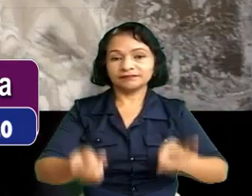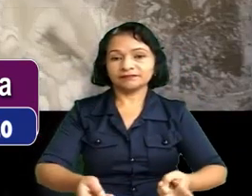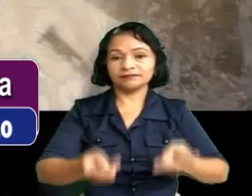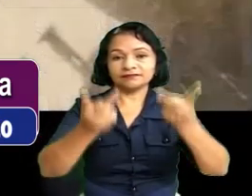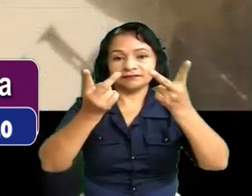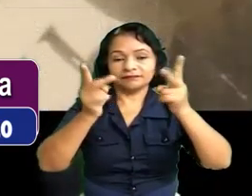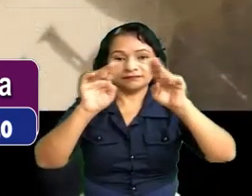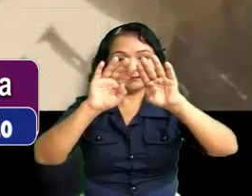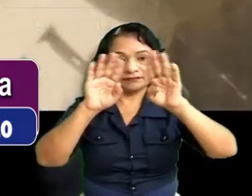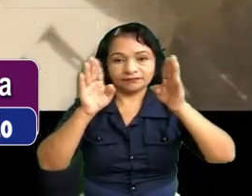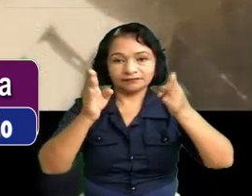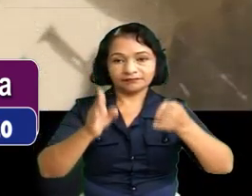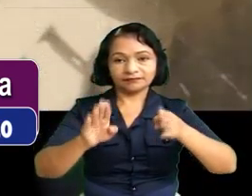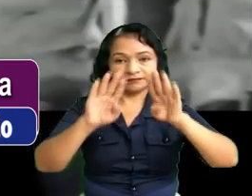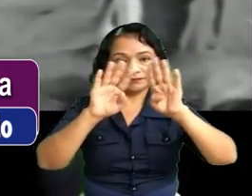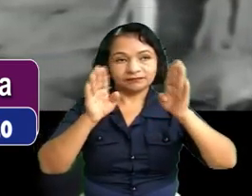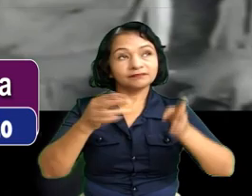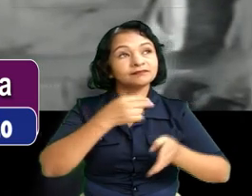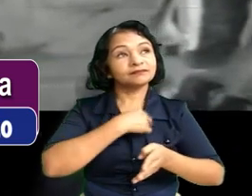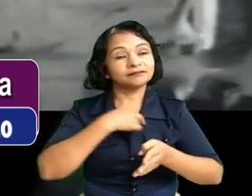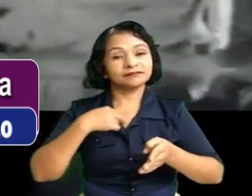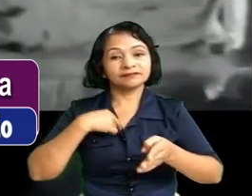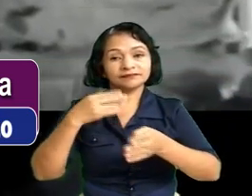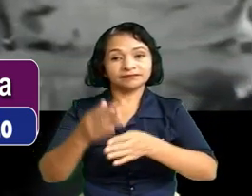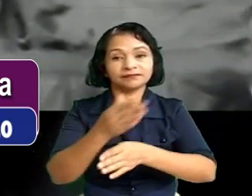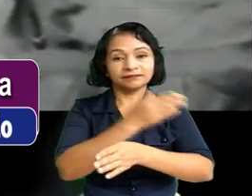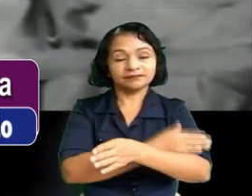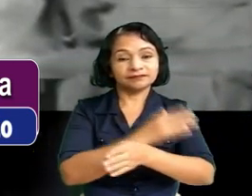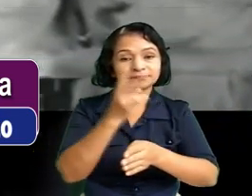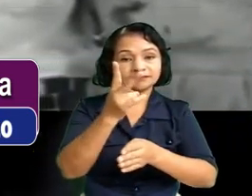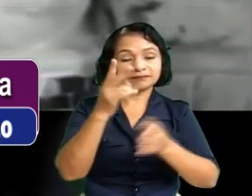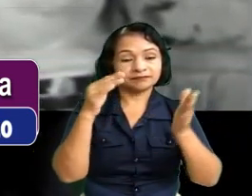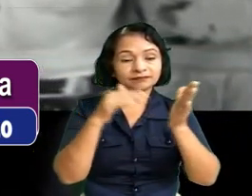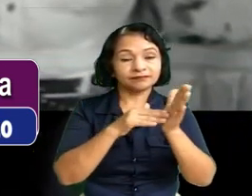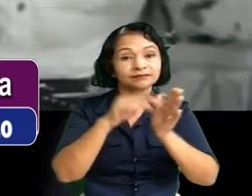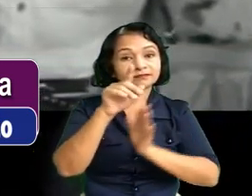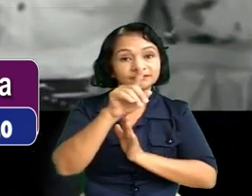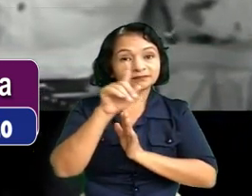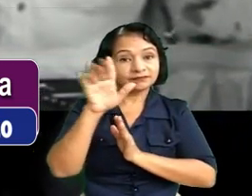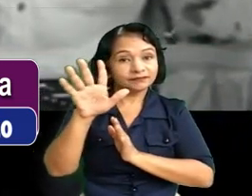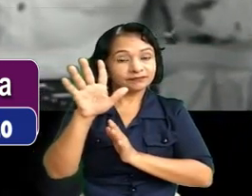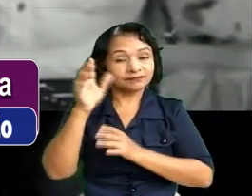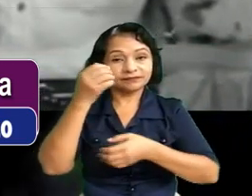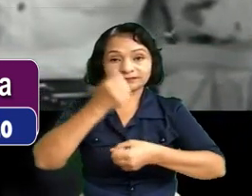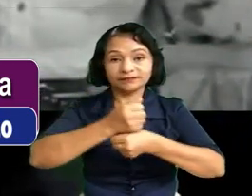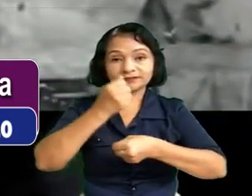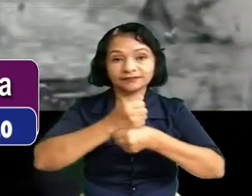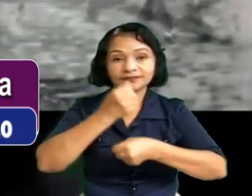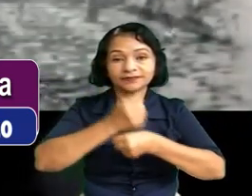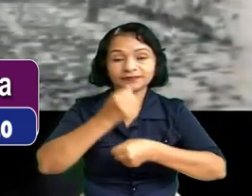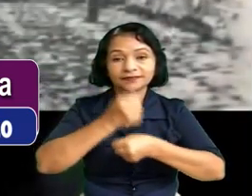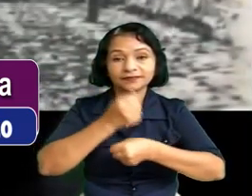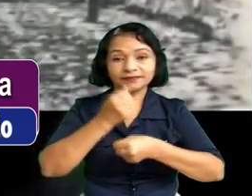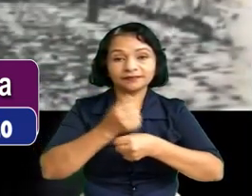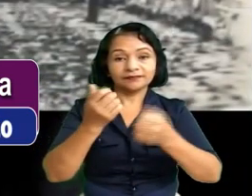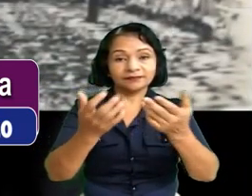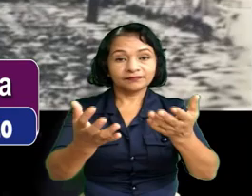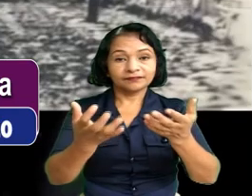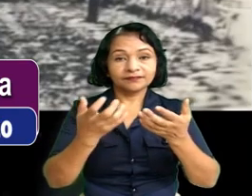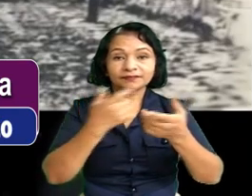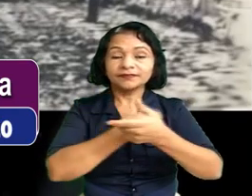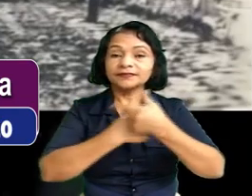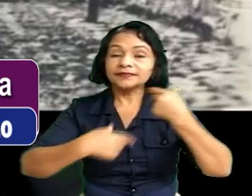que yo, cuando nosotros hacíamos, en 2015, que trabajamos con la propuesta que envía nuestro